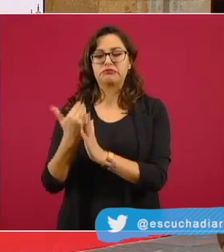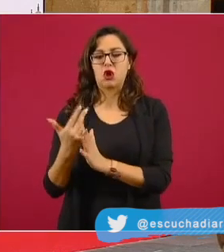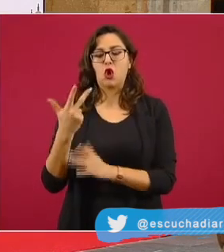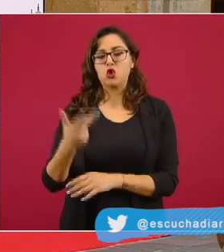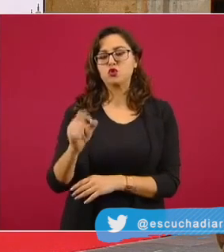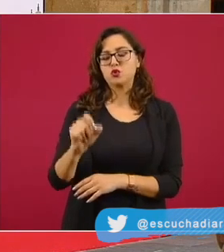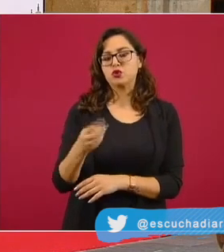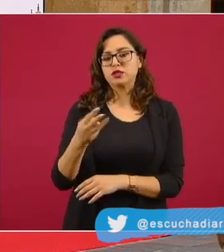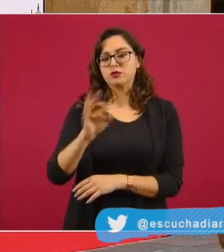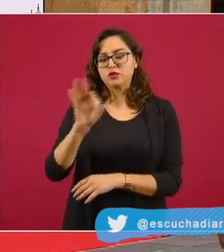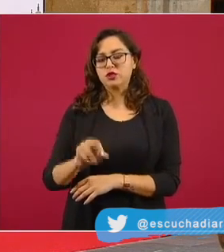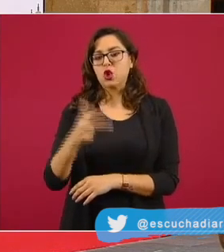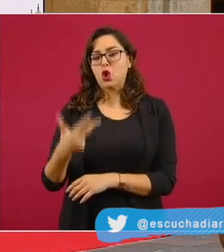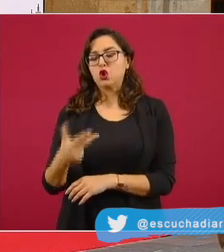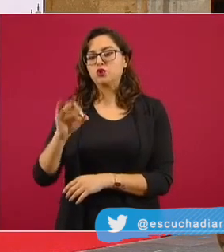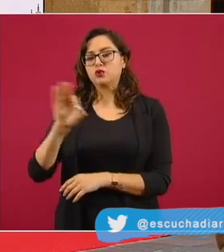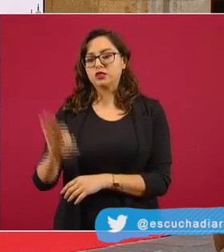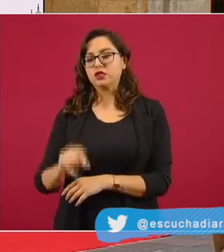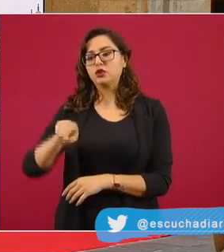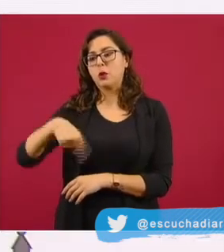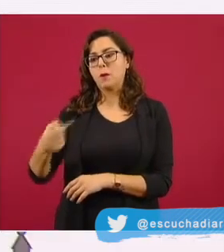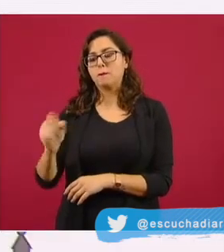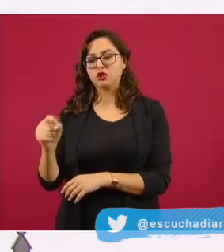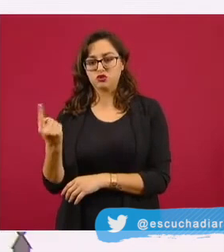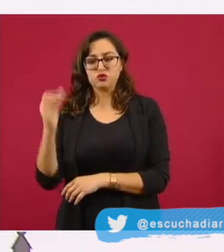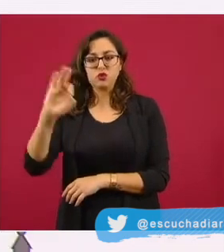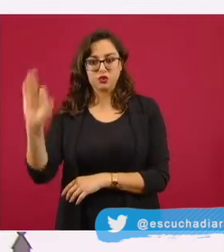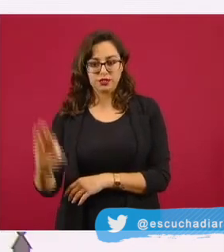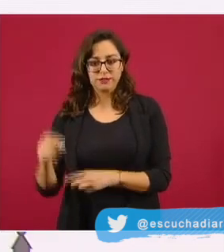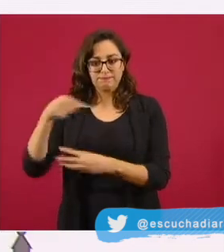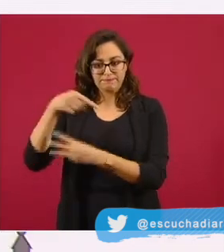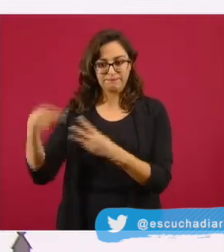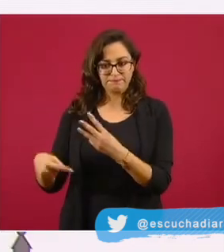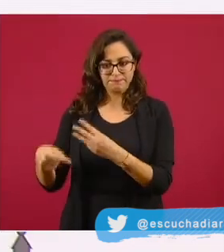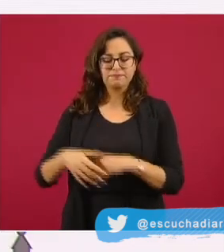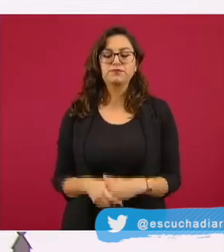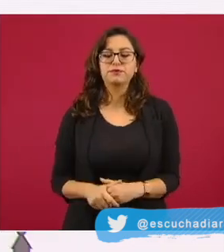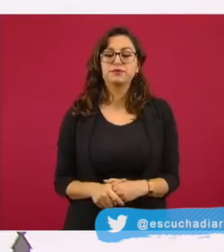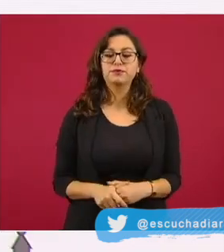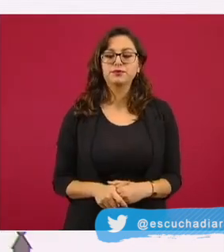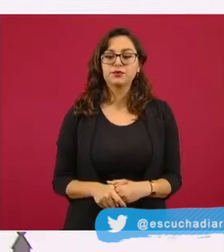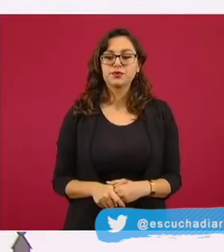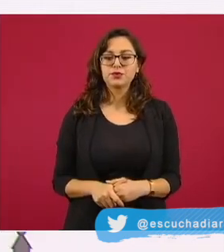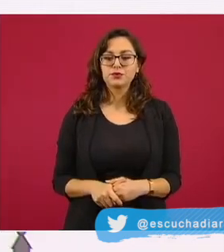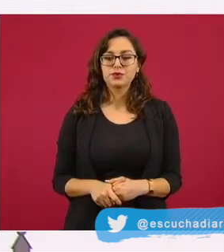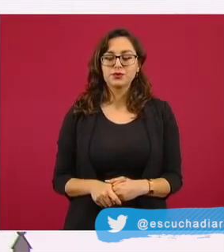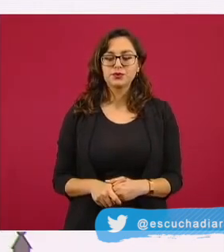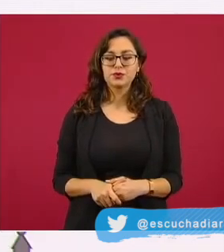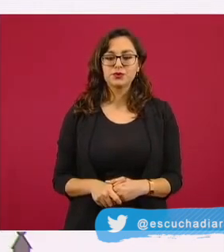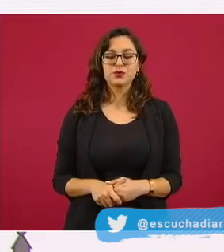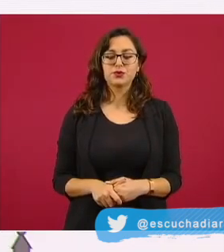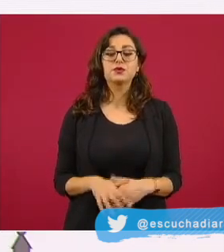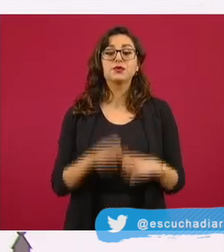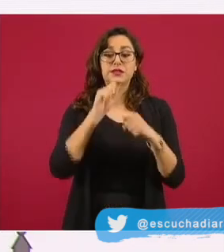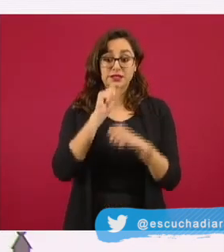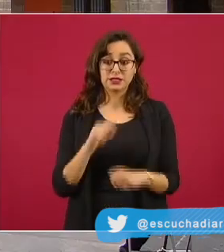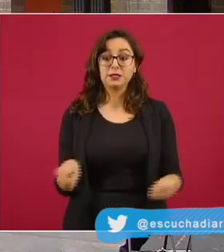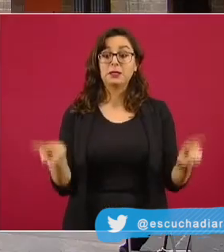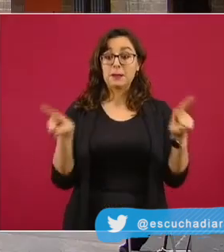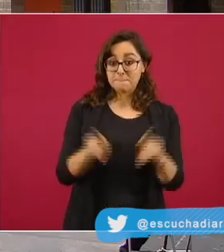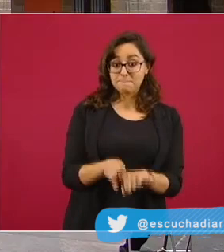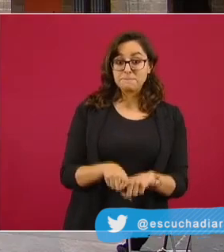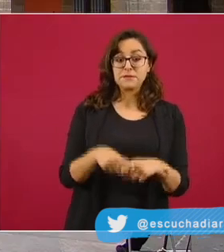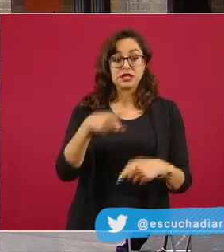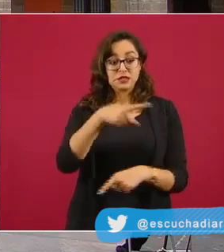8.9% y 21% respectivamente. En el combate a las organizaciones